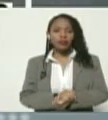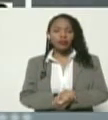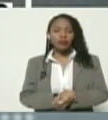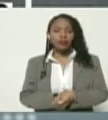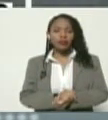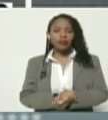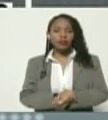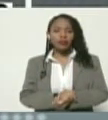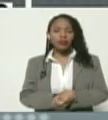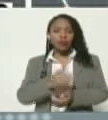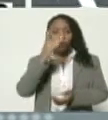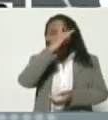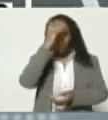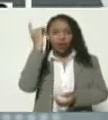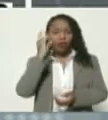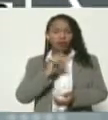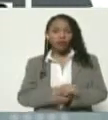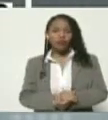Diosdado,